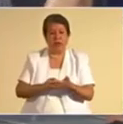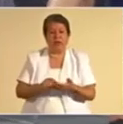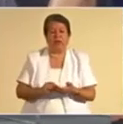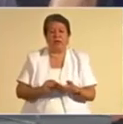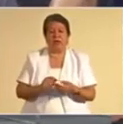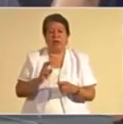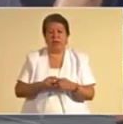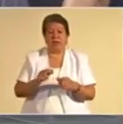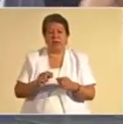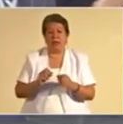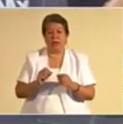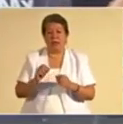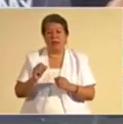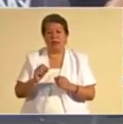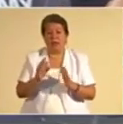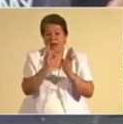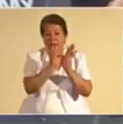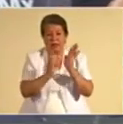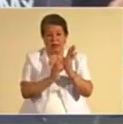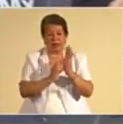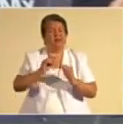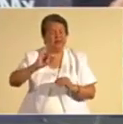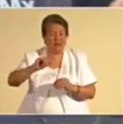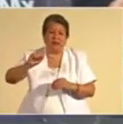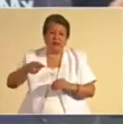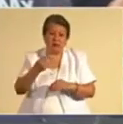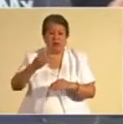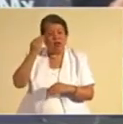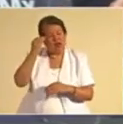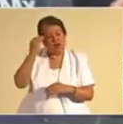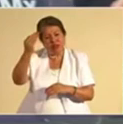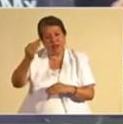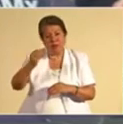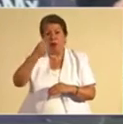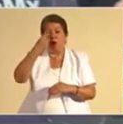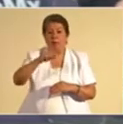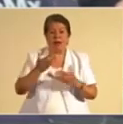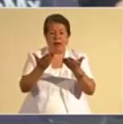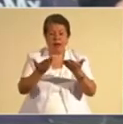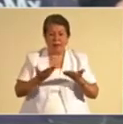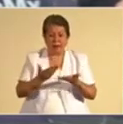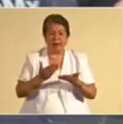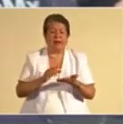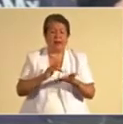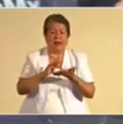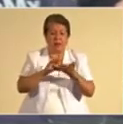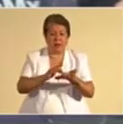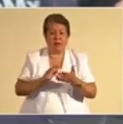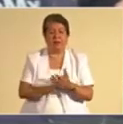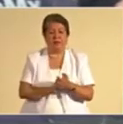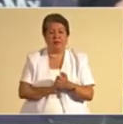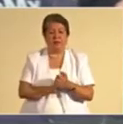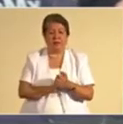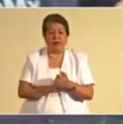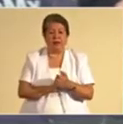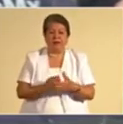delegaciones. Las gestiones sí son muy tardadas. Para pedir un apoyo a gente emprendedora